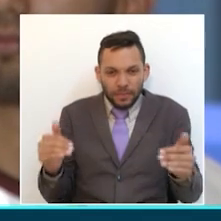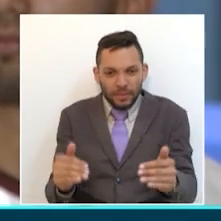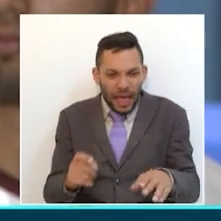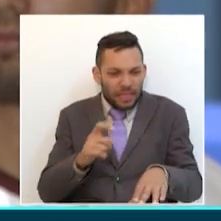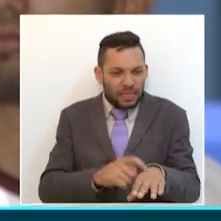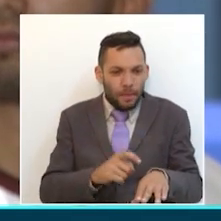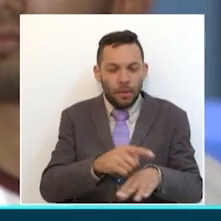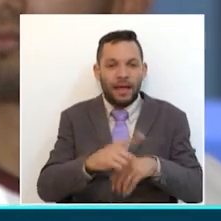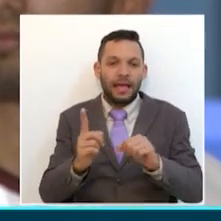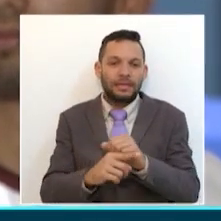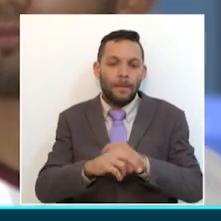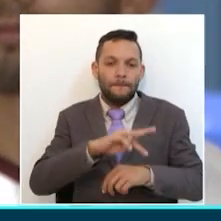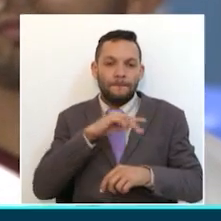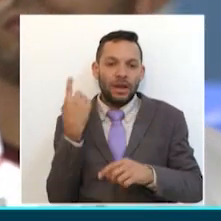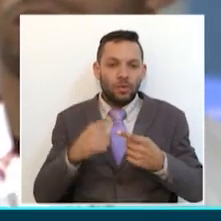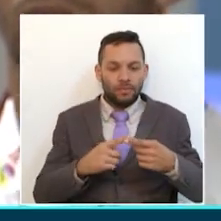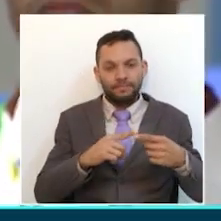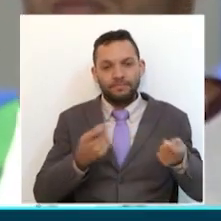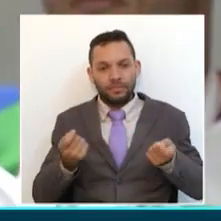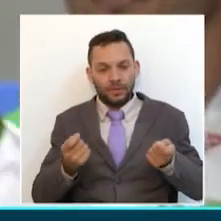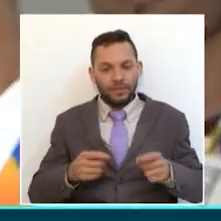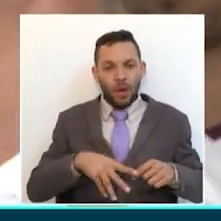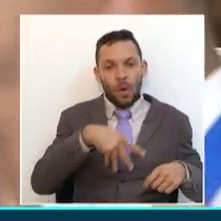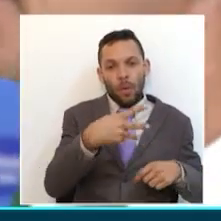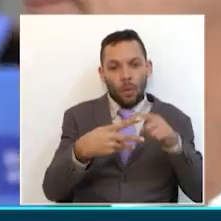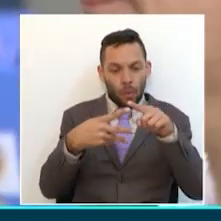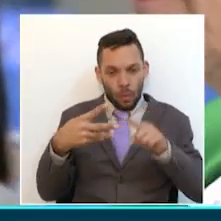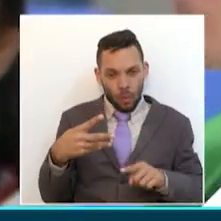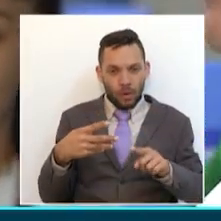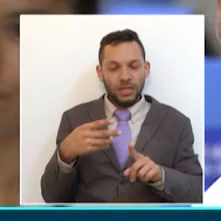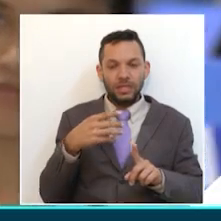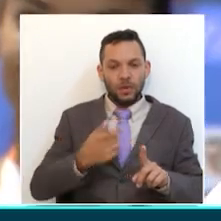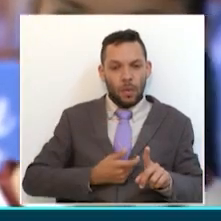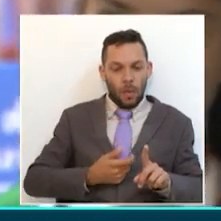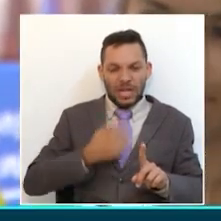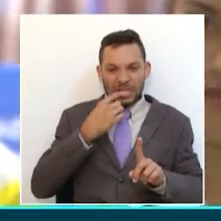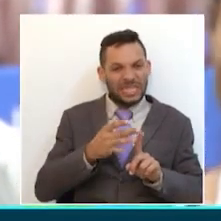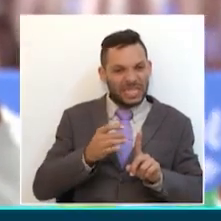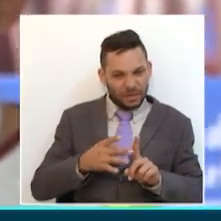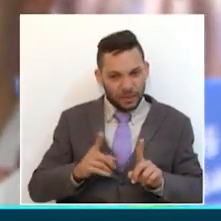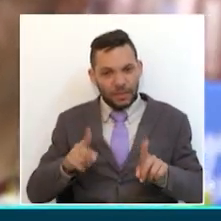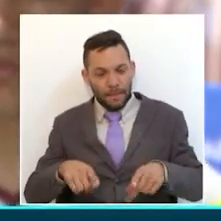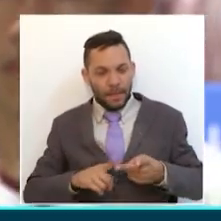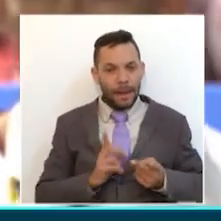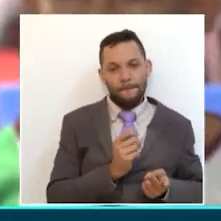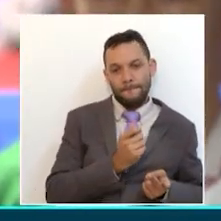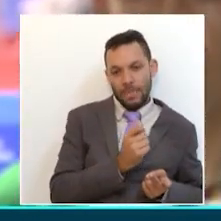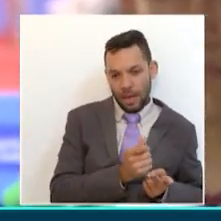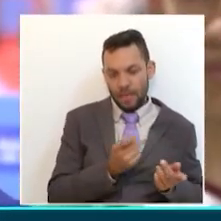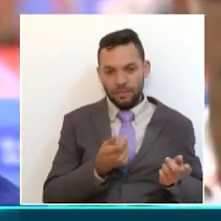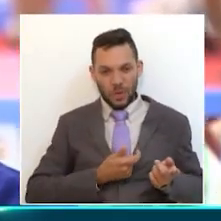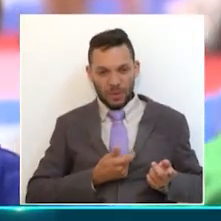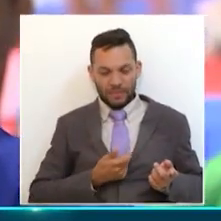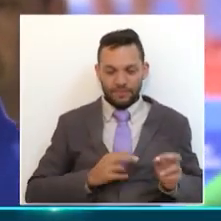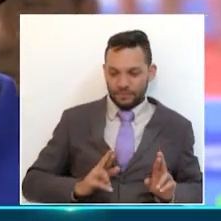faltas perdió el combate. Bueno, fueron 4 entonces de bronce, pero somos Gil Castillo, una plata, un bronce. También obviamente la ilusión de que vengan nuevas